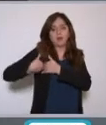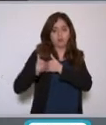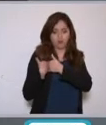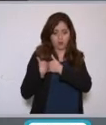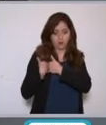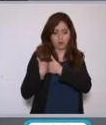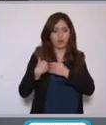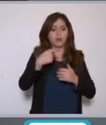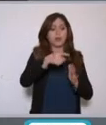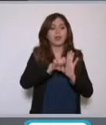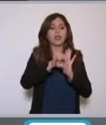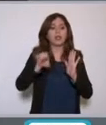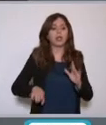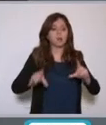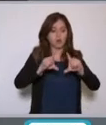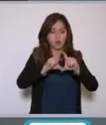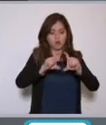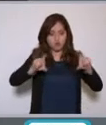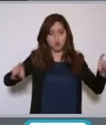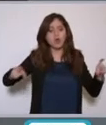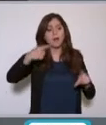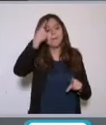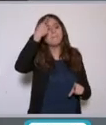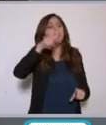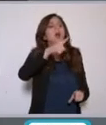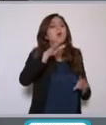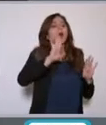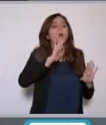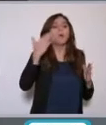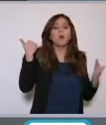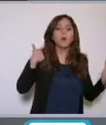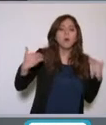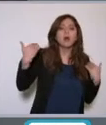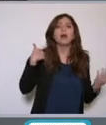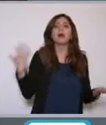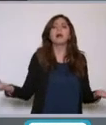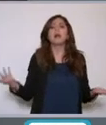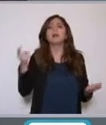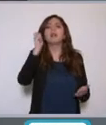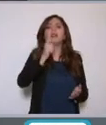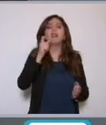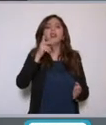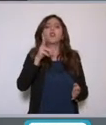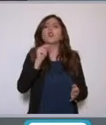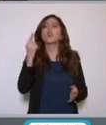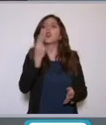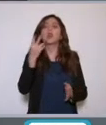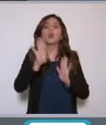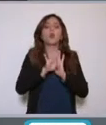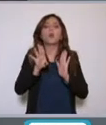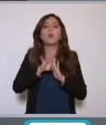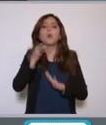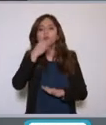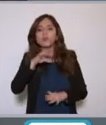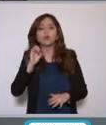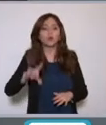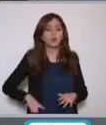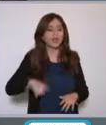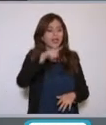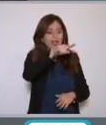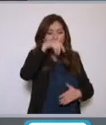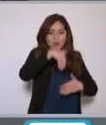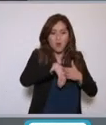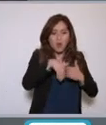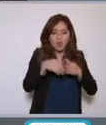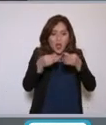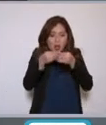Justo aquí vemos, por ejemplo, un clutch más para salir, más para de noche. Como un poco más informal, quizás, ¿no? Por ejemplo, en este tipo de bolsas que son